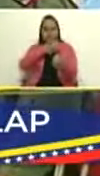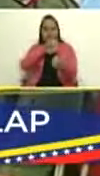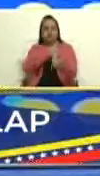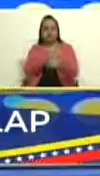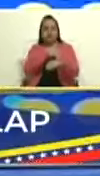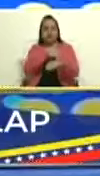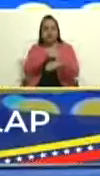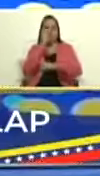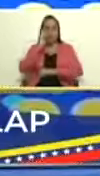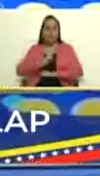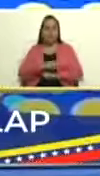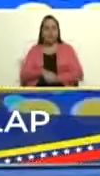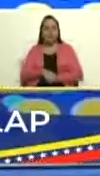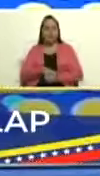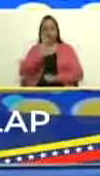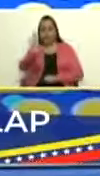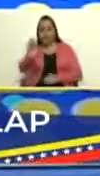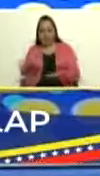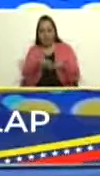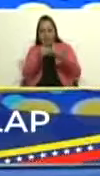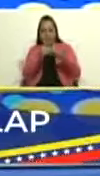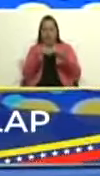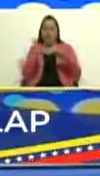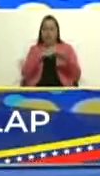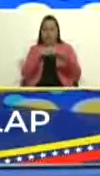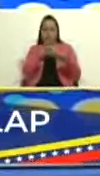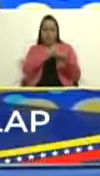Miren lo que yo dije, señores generales.